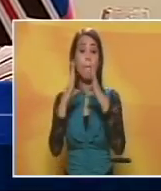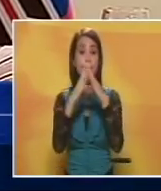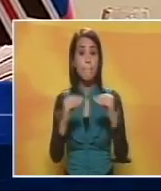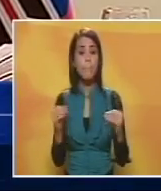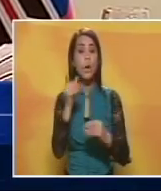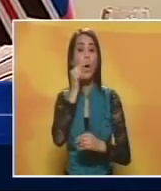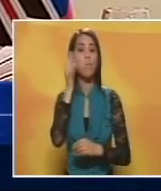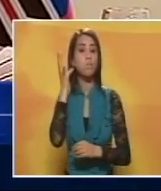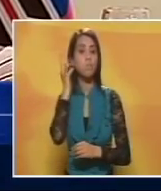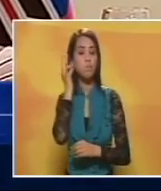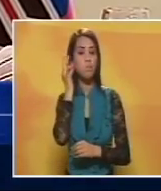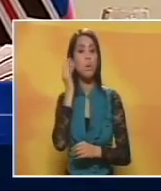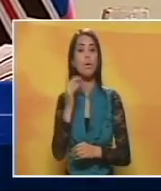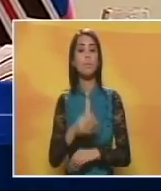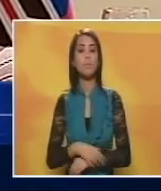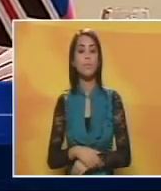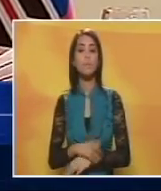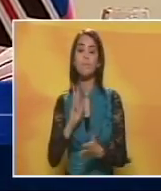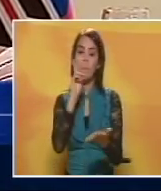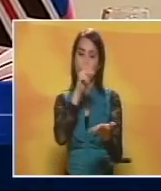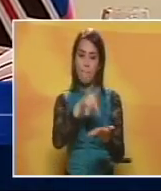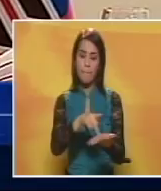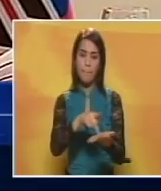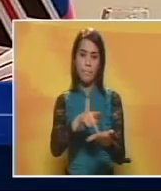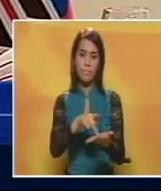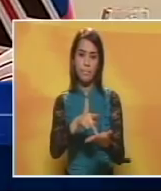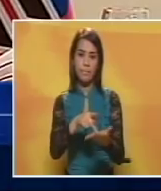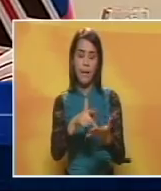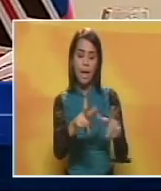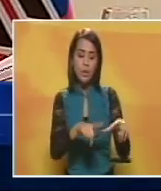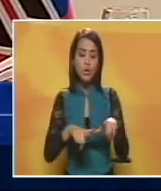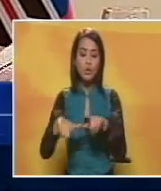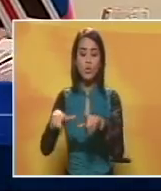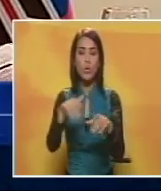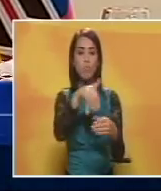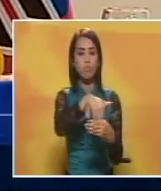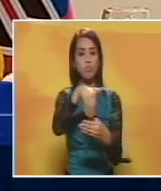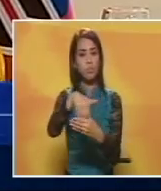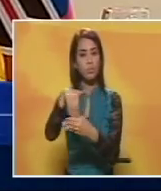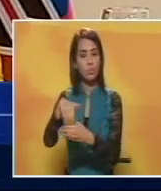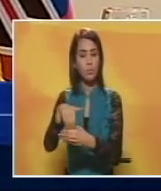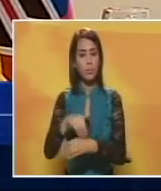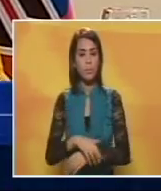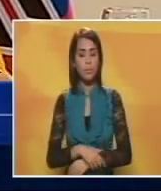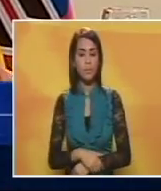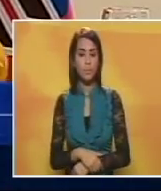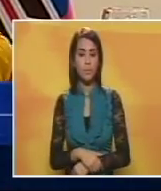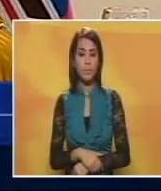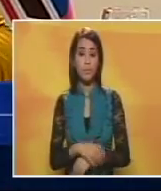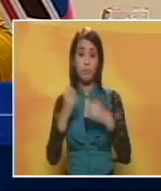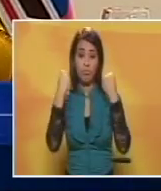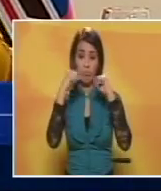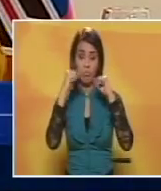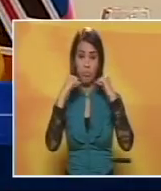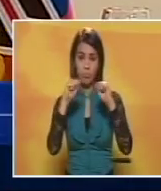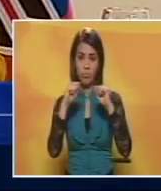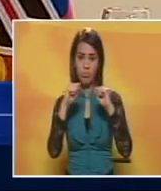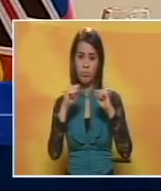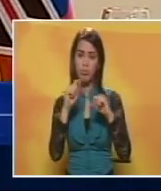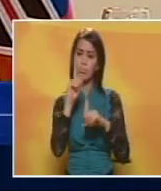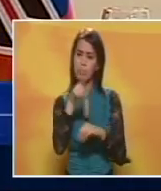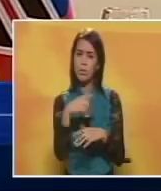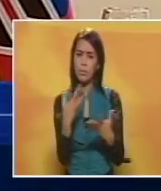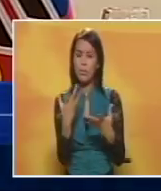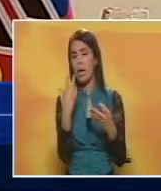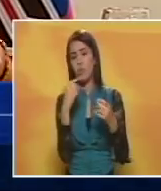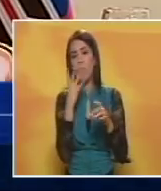las electoras y los electores acudan a estos centros de votación, los pilotos y los centros de votación también, que no